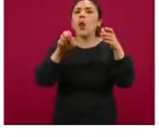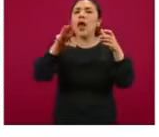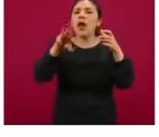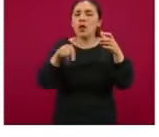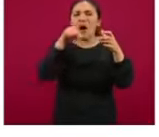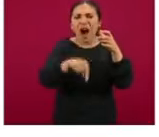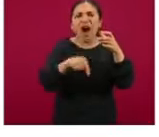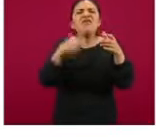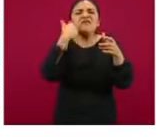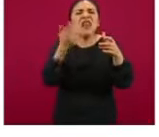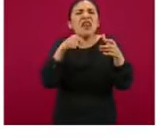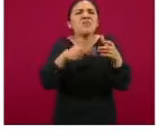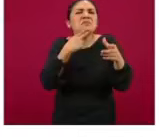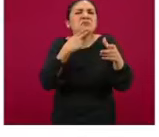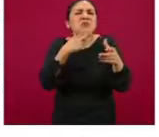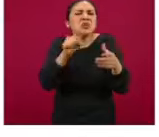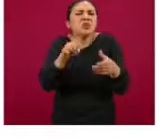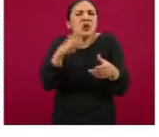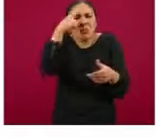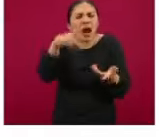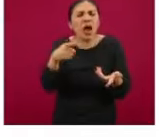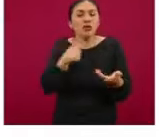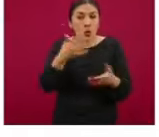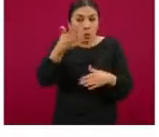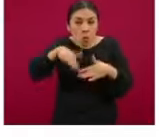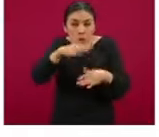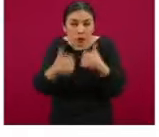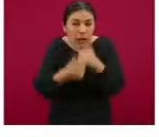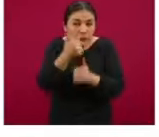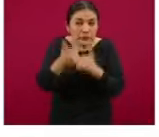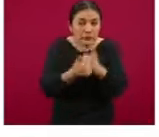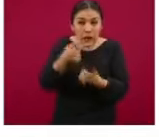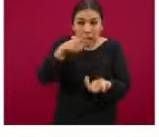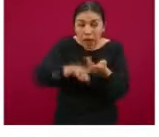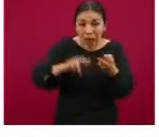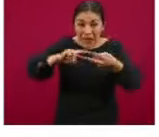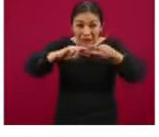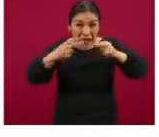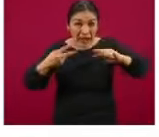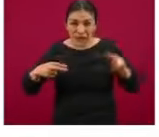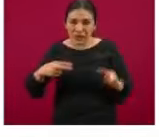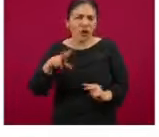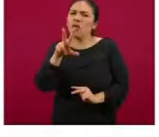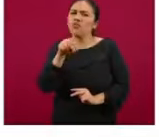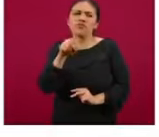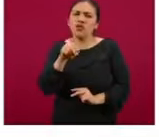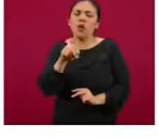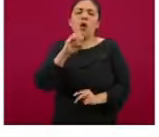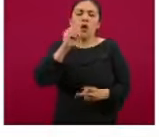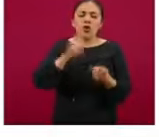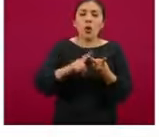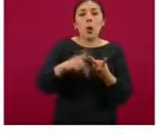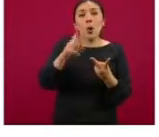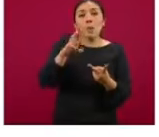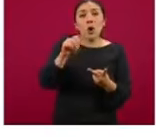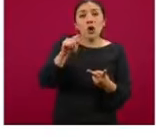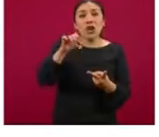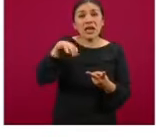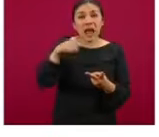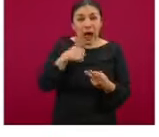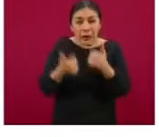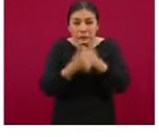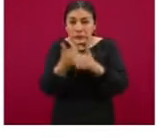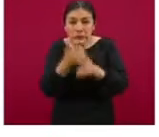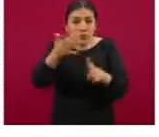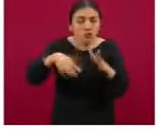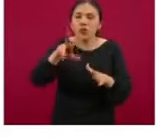en este suero con esta prueba, ya no son ni material genético del virus ni proteínas virales. Ahora